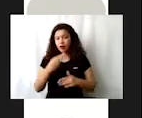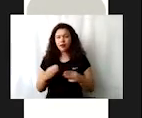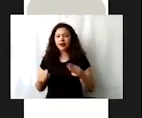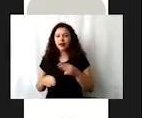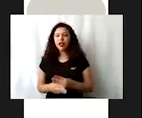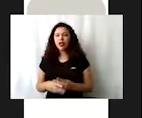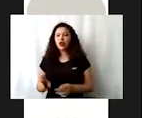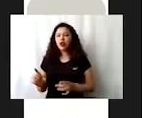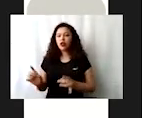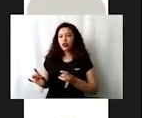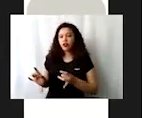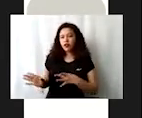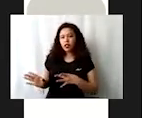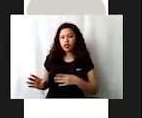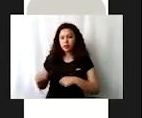flechas.